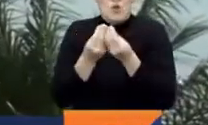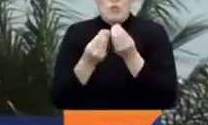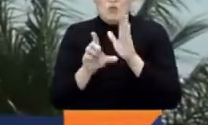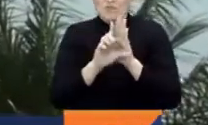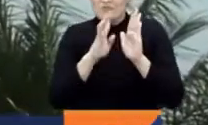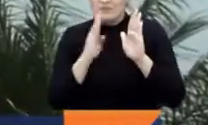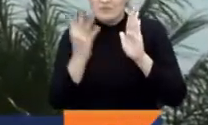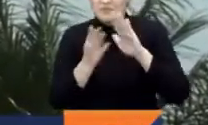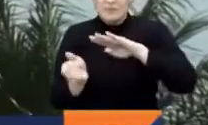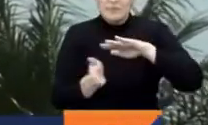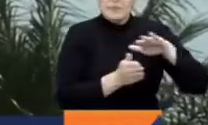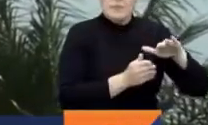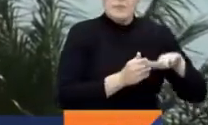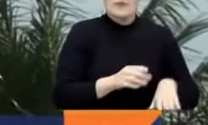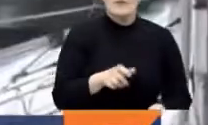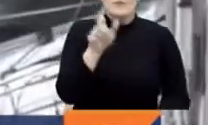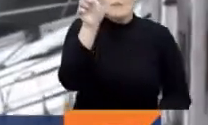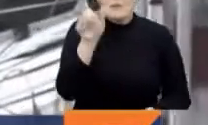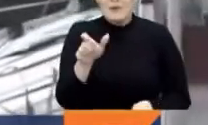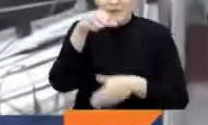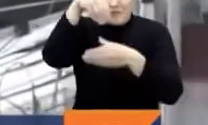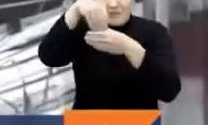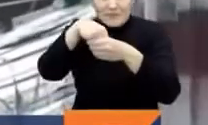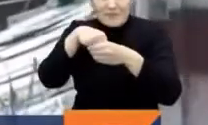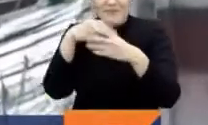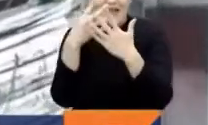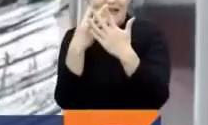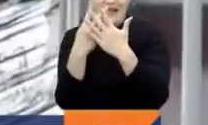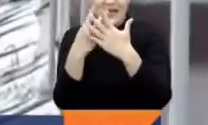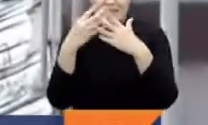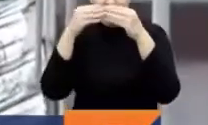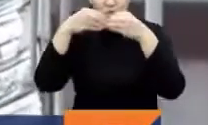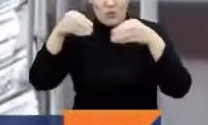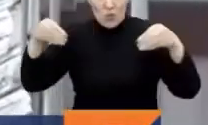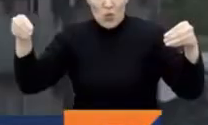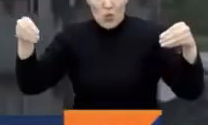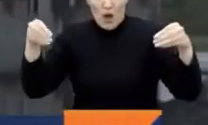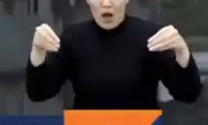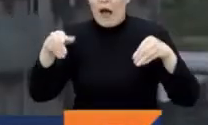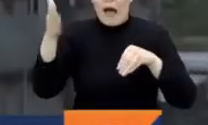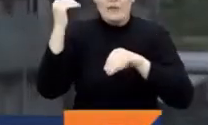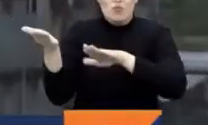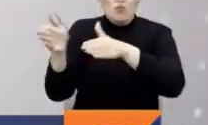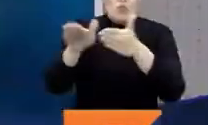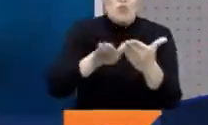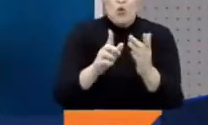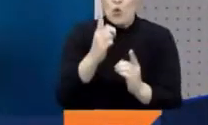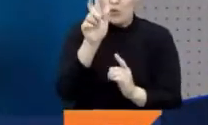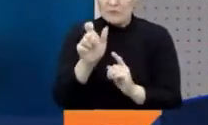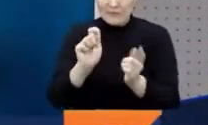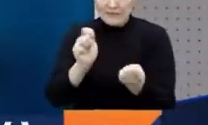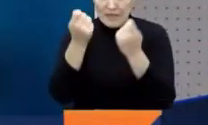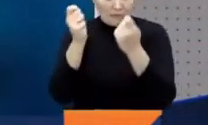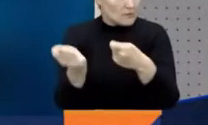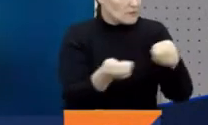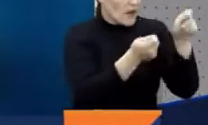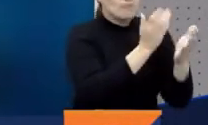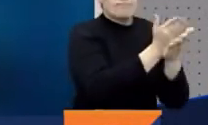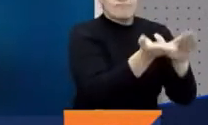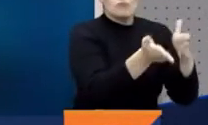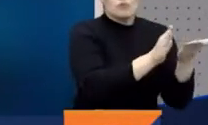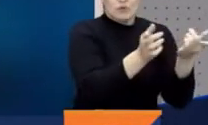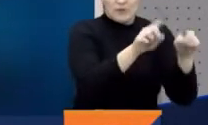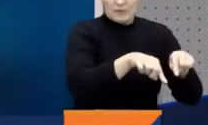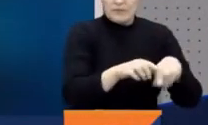Hospitalizado, murió otro de los internos de la cárcel de Tuluá que sufrió quemaduras en el incendio de la semana pasada. La dramaturga